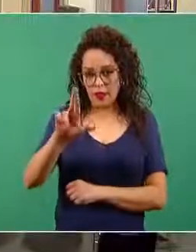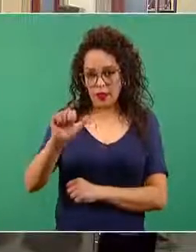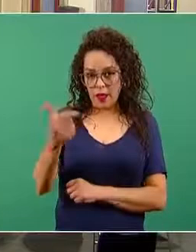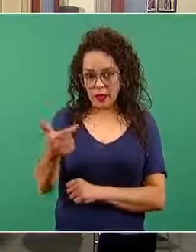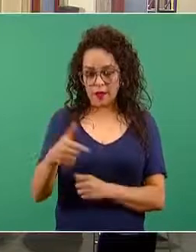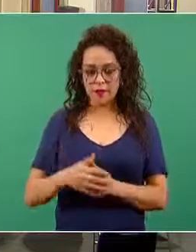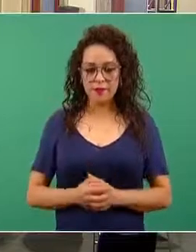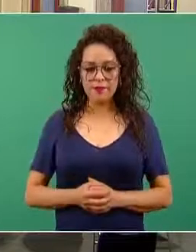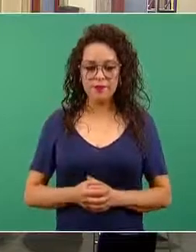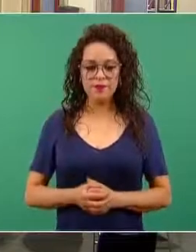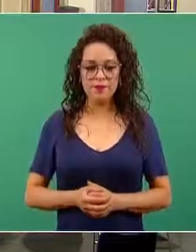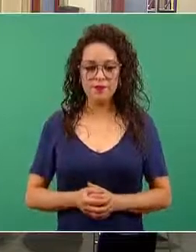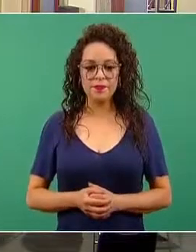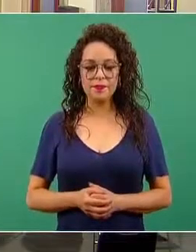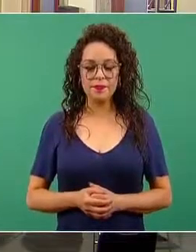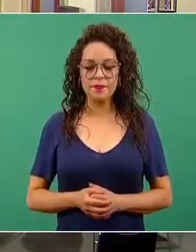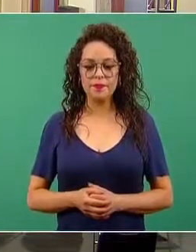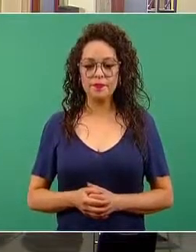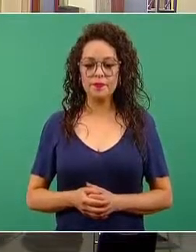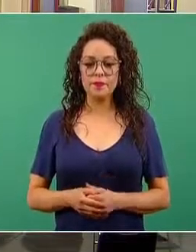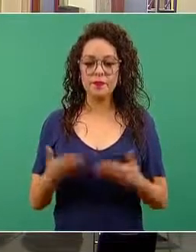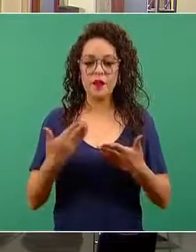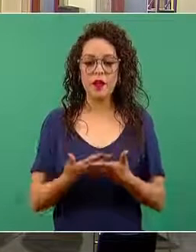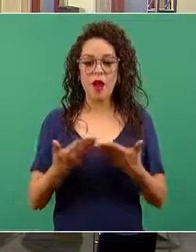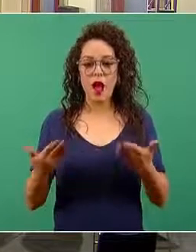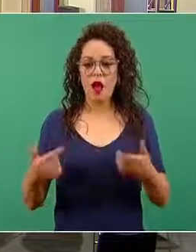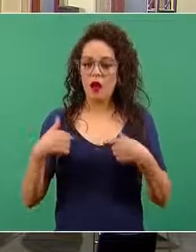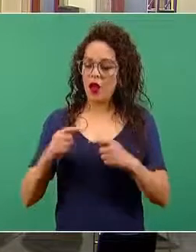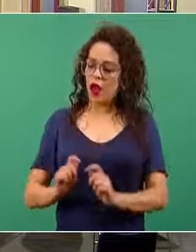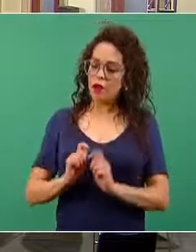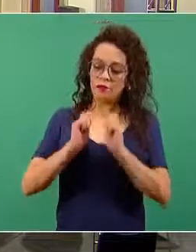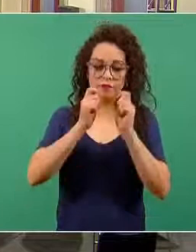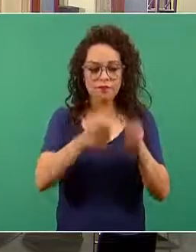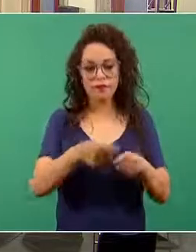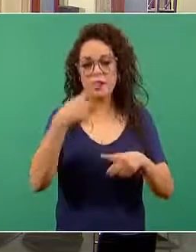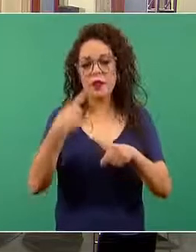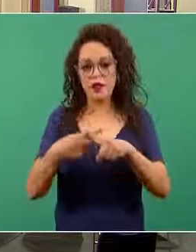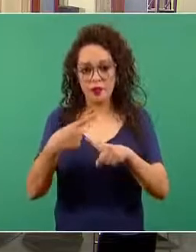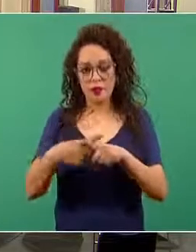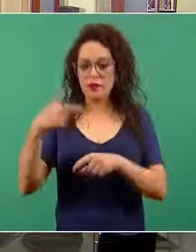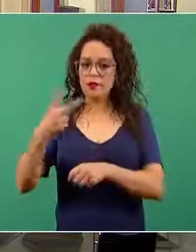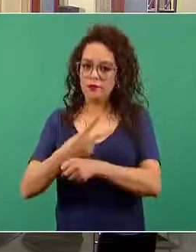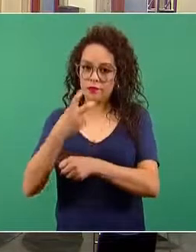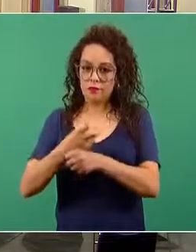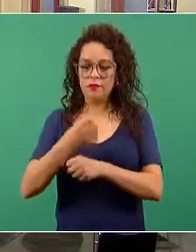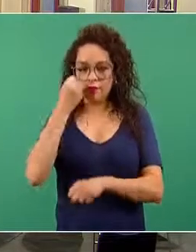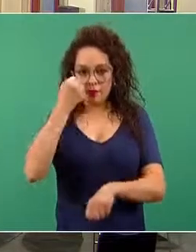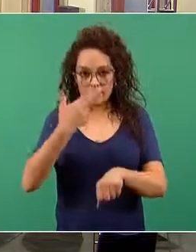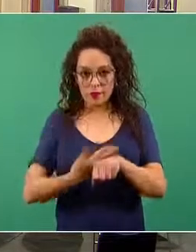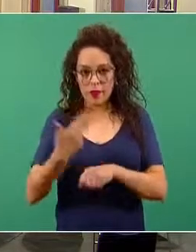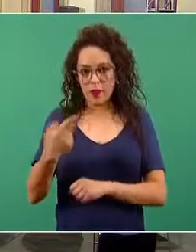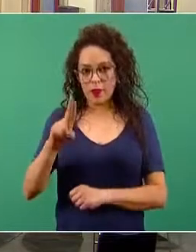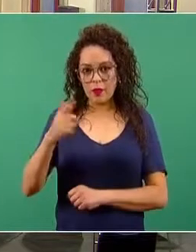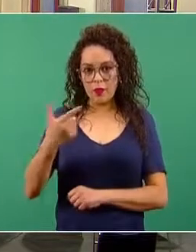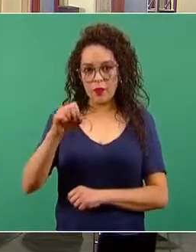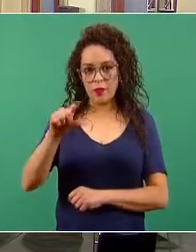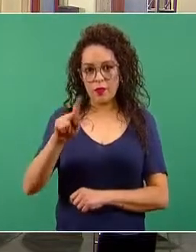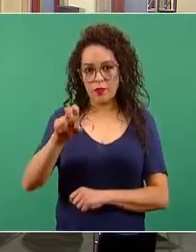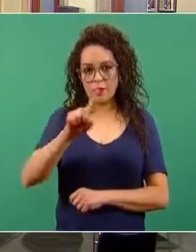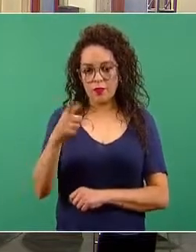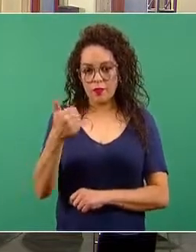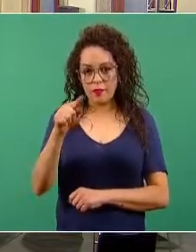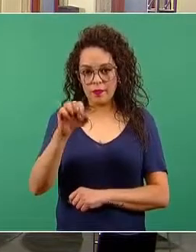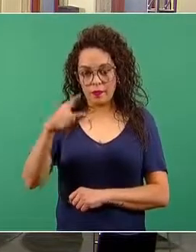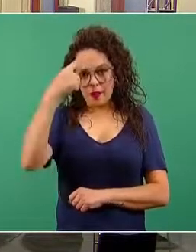A continuación, le cedo el uso de la palabra al subsecretario Hugo López-Gatell Ramírez para que nos